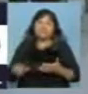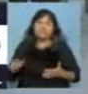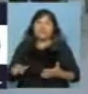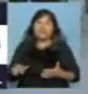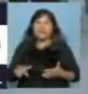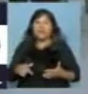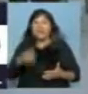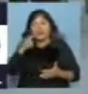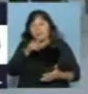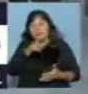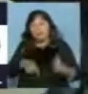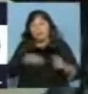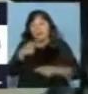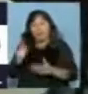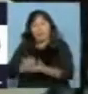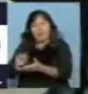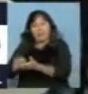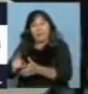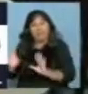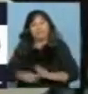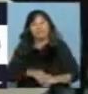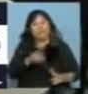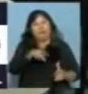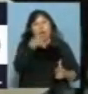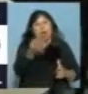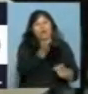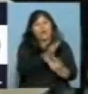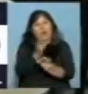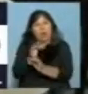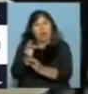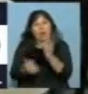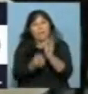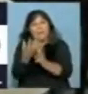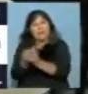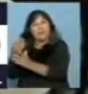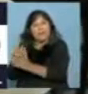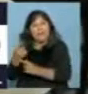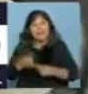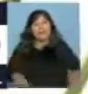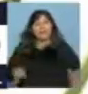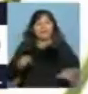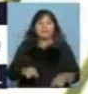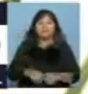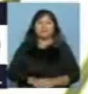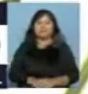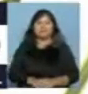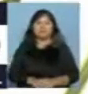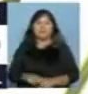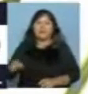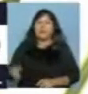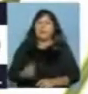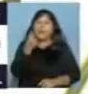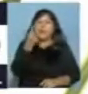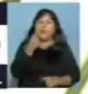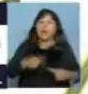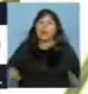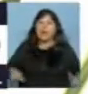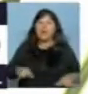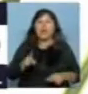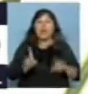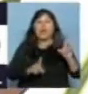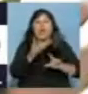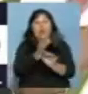toca. Iniciando establecimientos educativos, inaugurando ya, son los primeros establecimientos que estamos